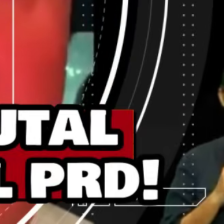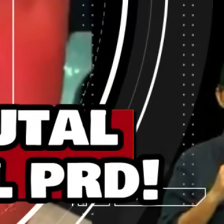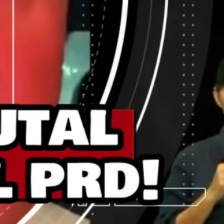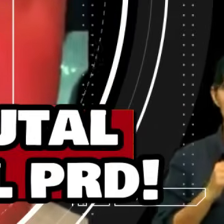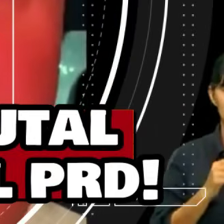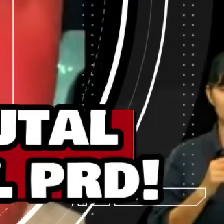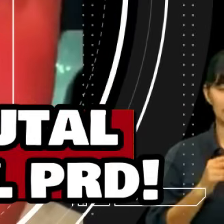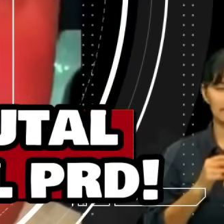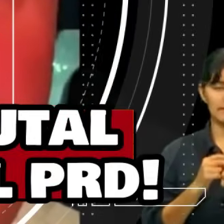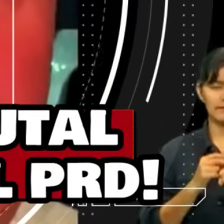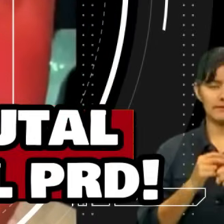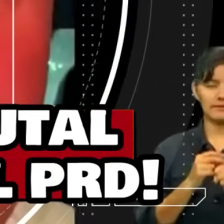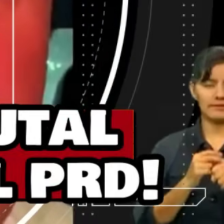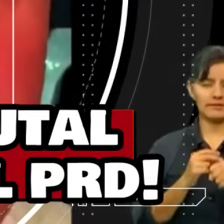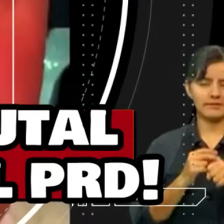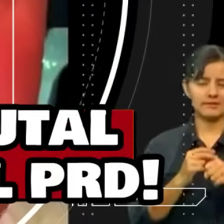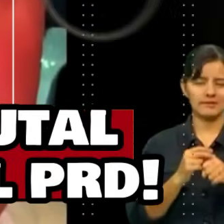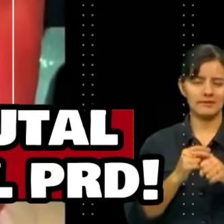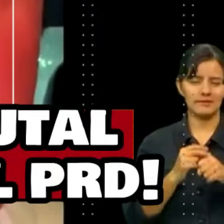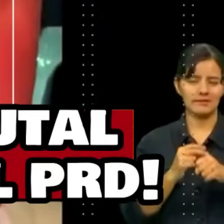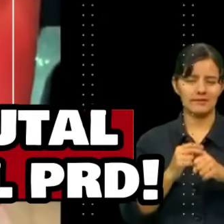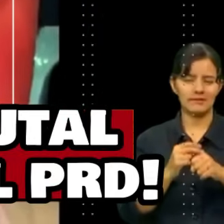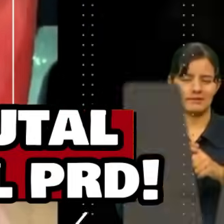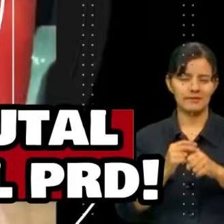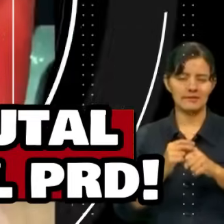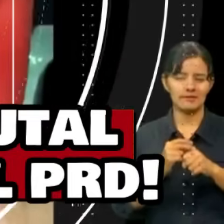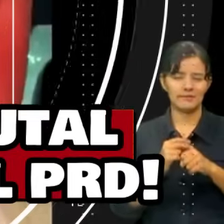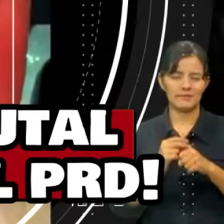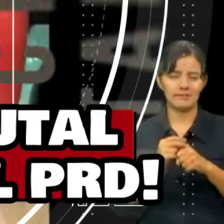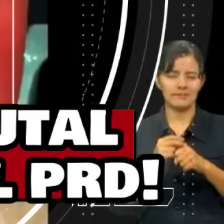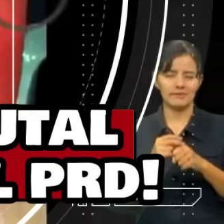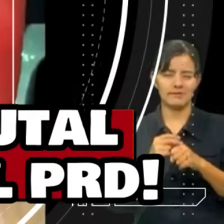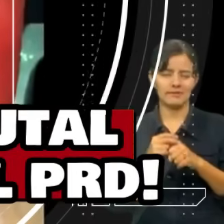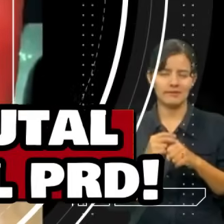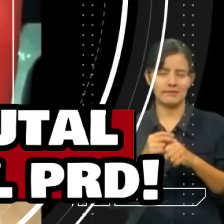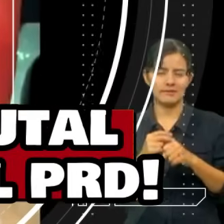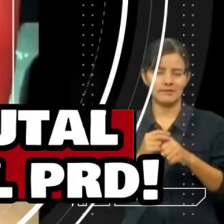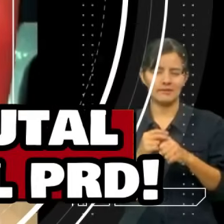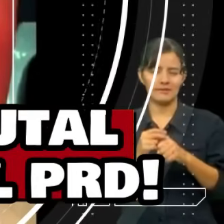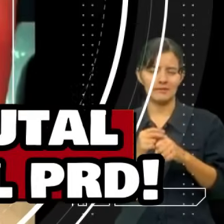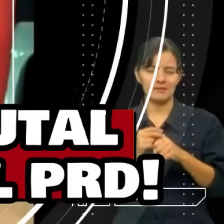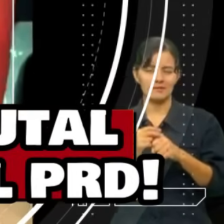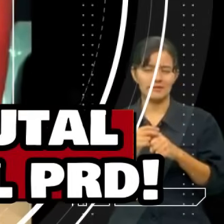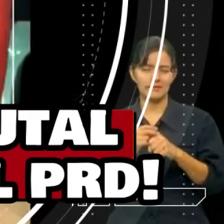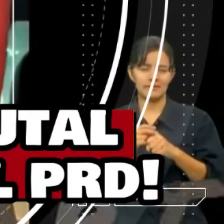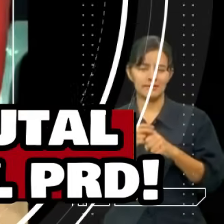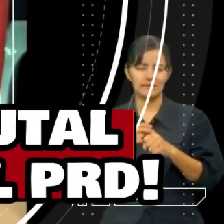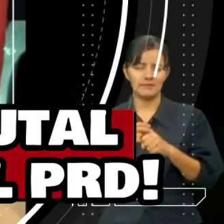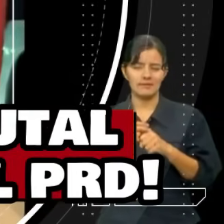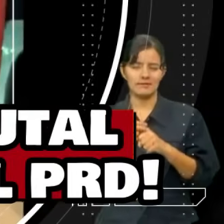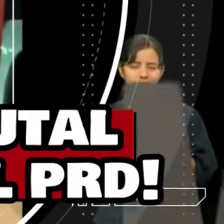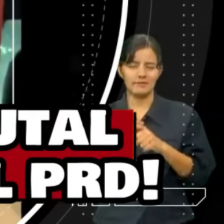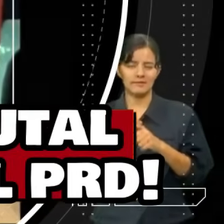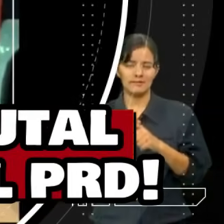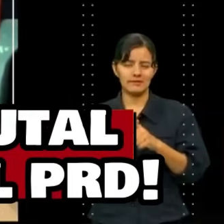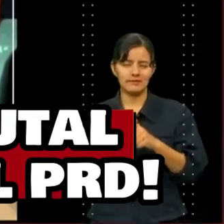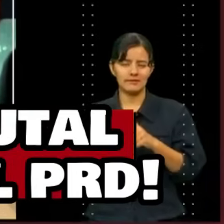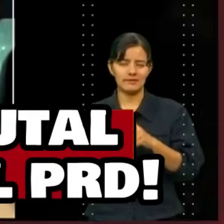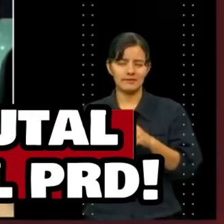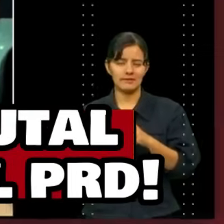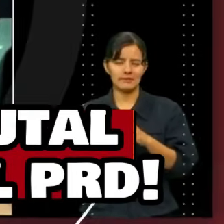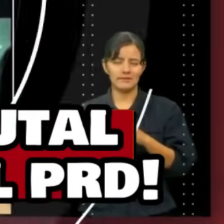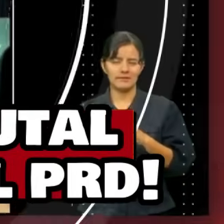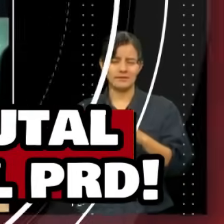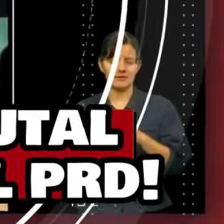reformas electorales que permitieron al IFE, en ese entonces, tener una serie de consideraciones para poder llevar a cabo la apertura de los